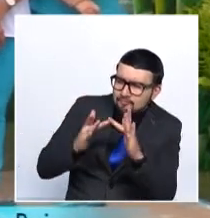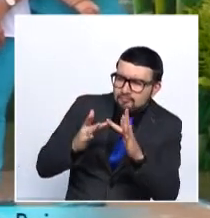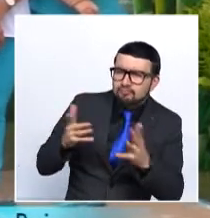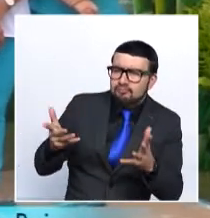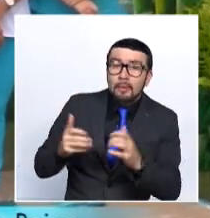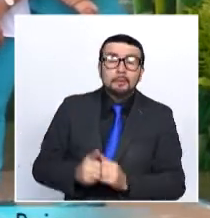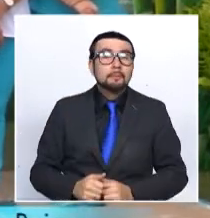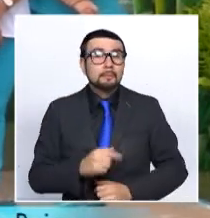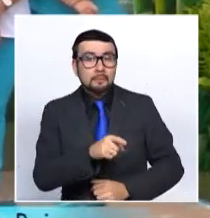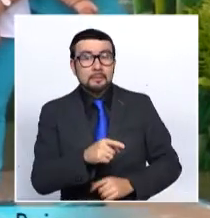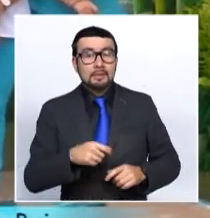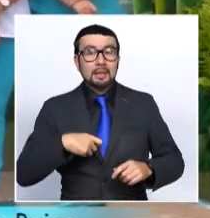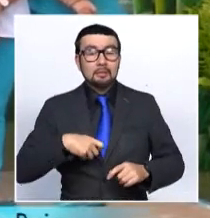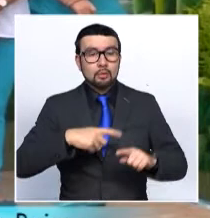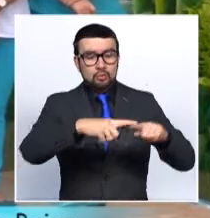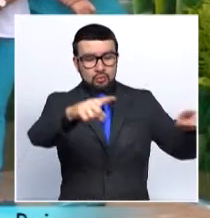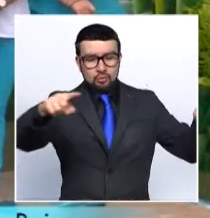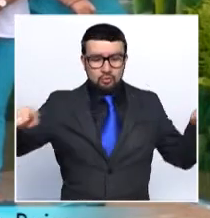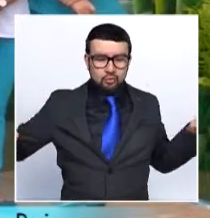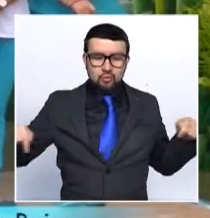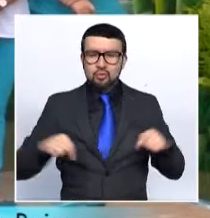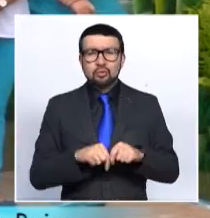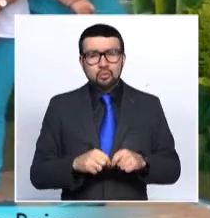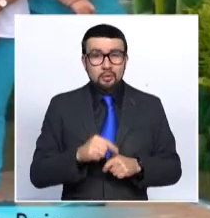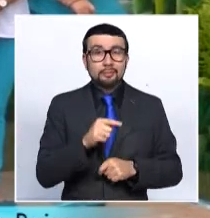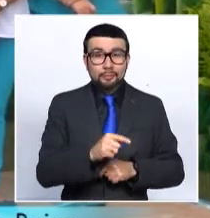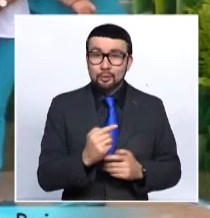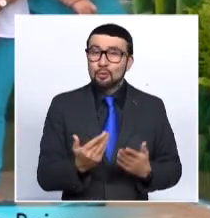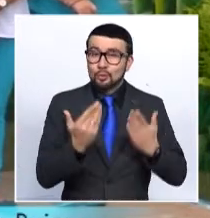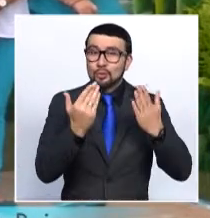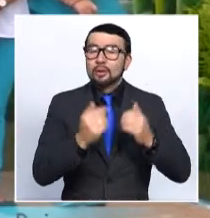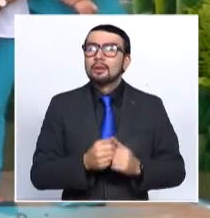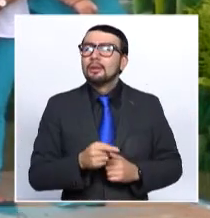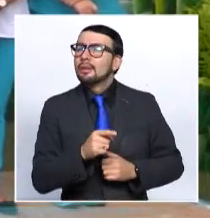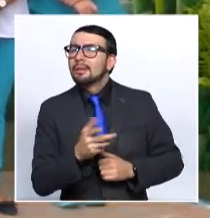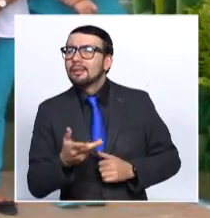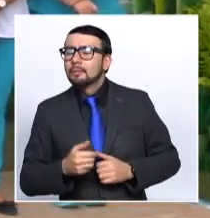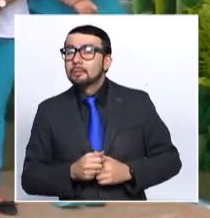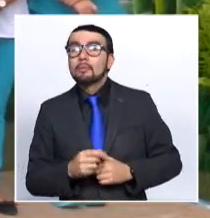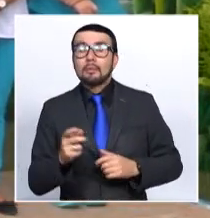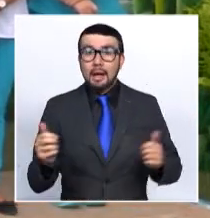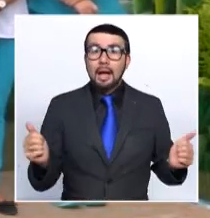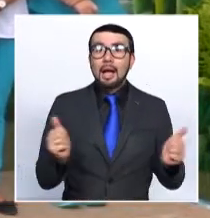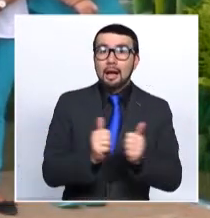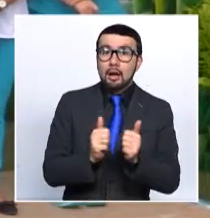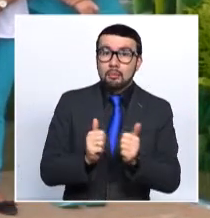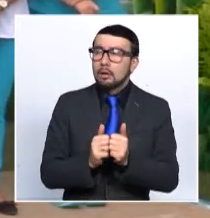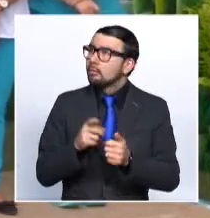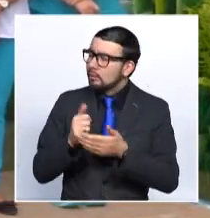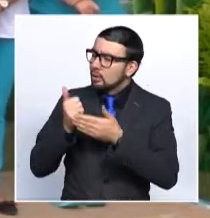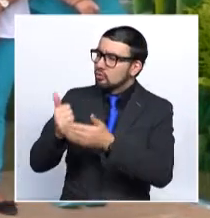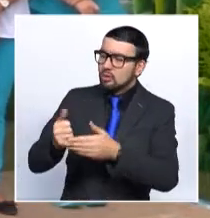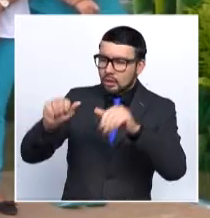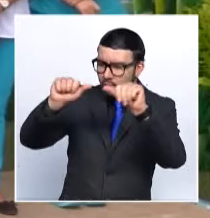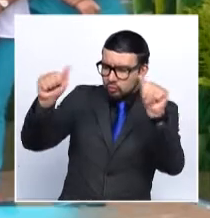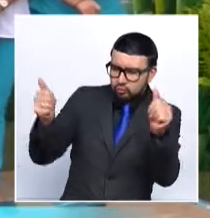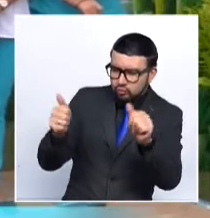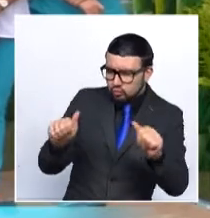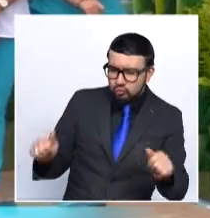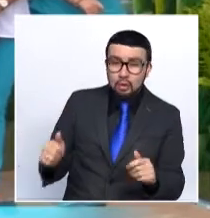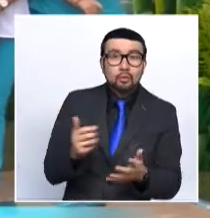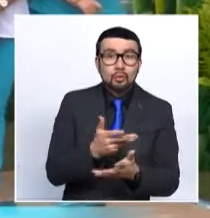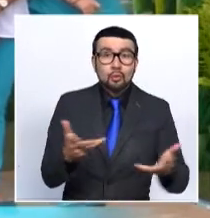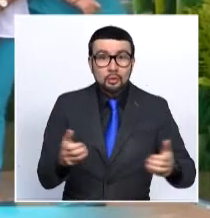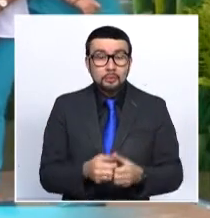acá una sección grande en nuestro Parque de la Salud, y es el acompañamiento desde lo estético, con una